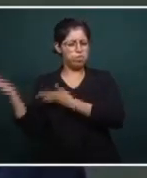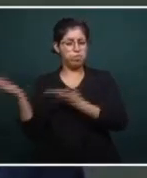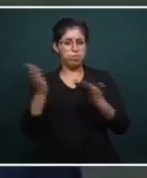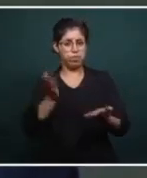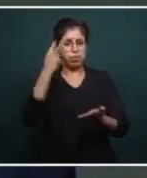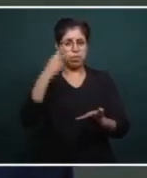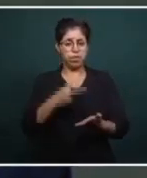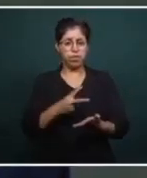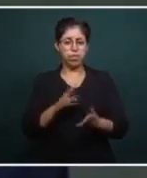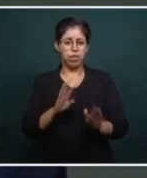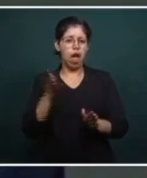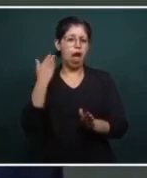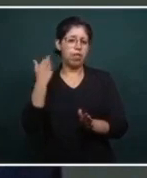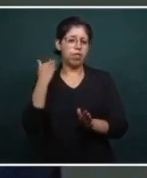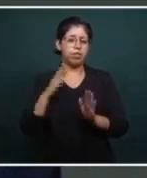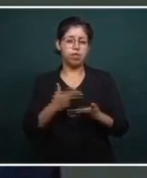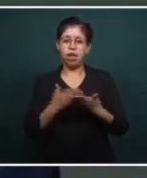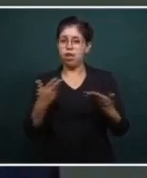Hubo